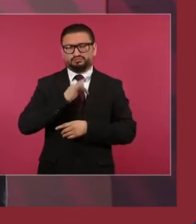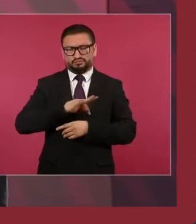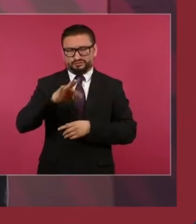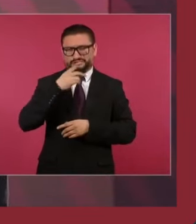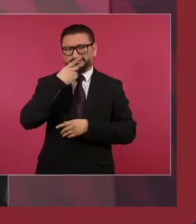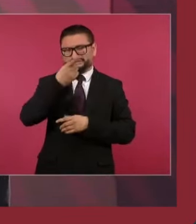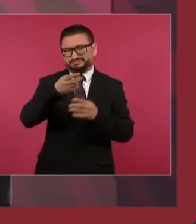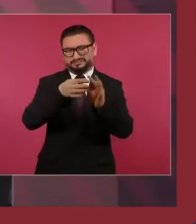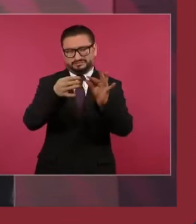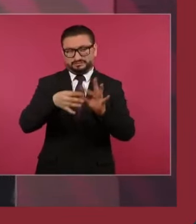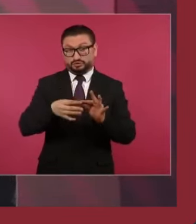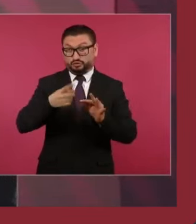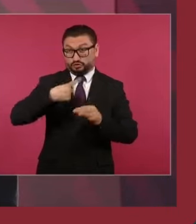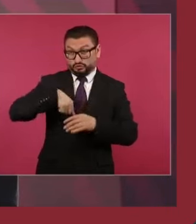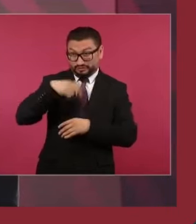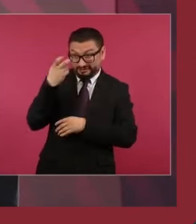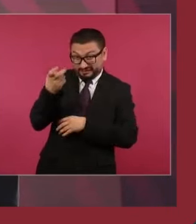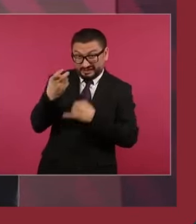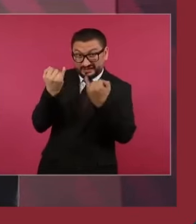Entonces, nosotros no aceptamos